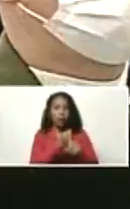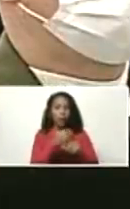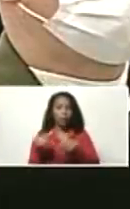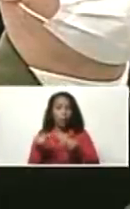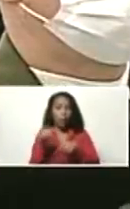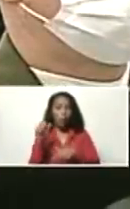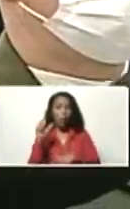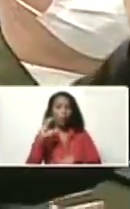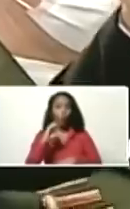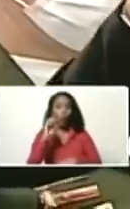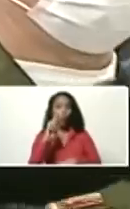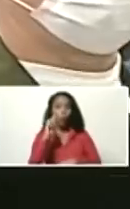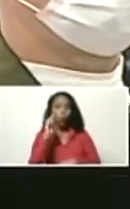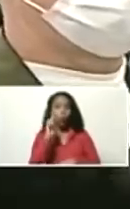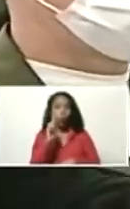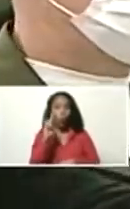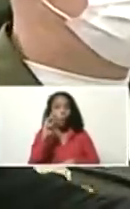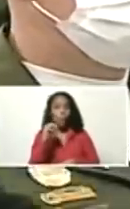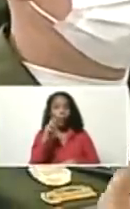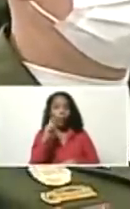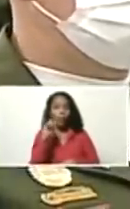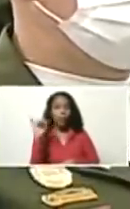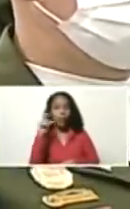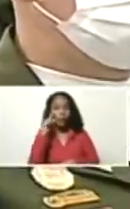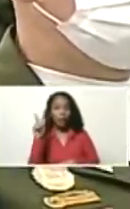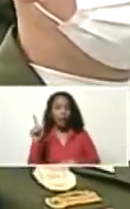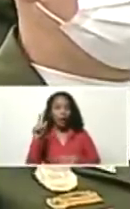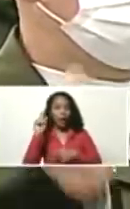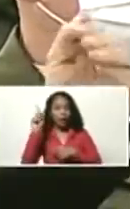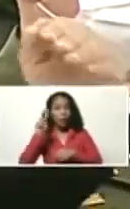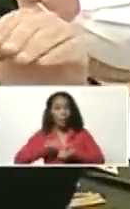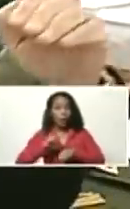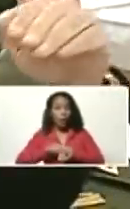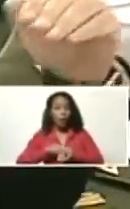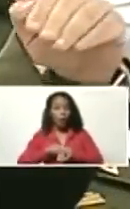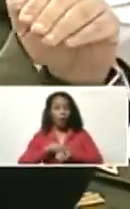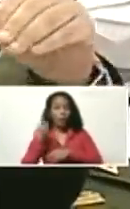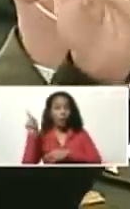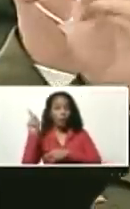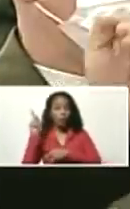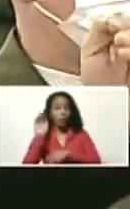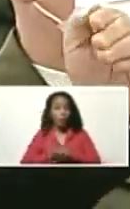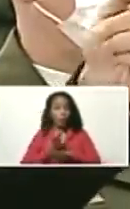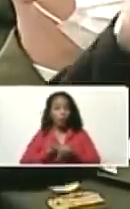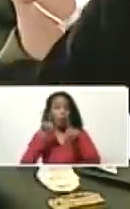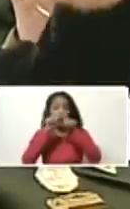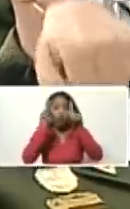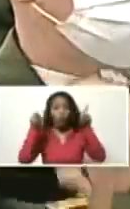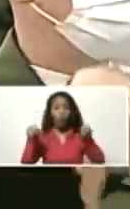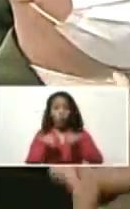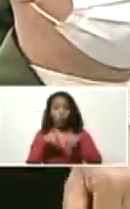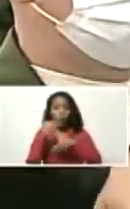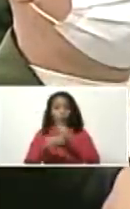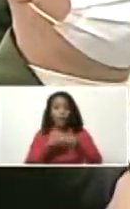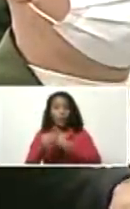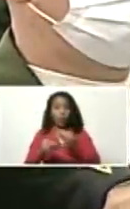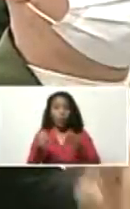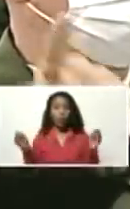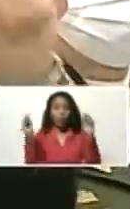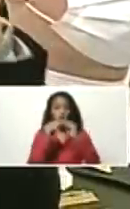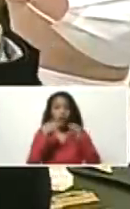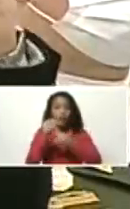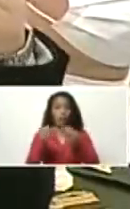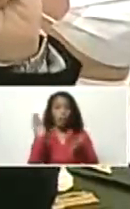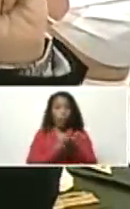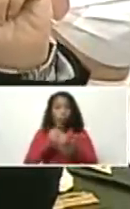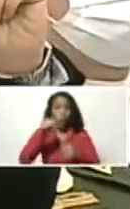fue la excusa utilizada para derrocar a Fernando Lugo en el Paraguay. Y fue un formato idéntico al que se está aplicando hoy día.